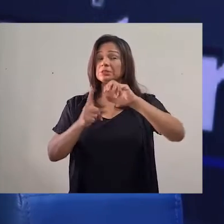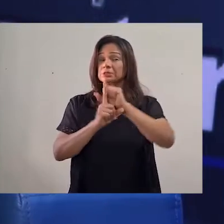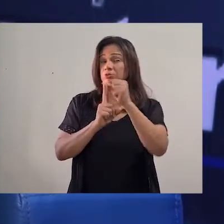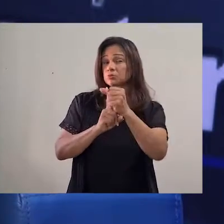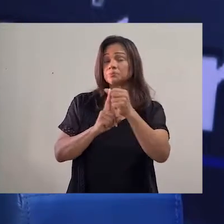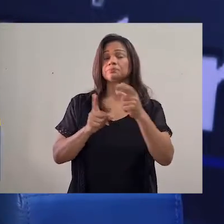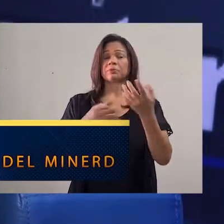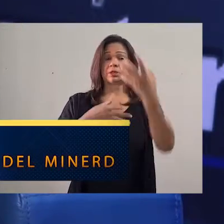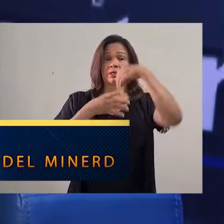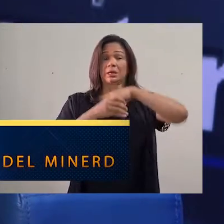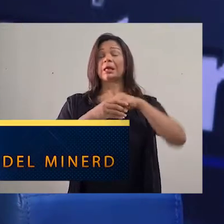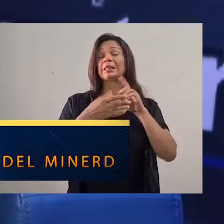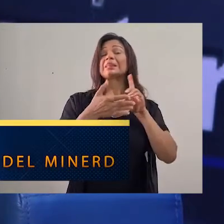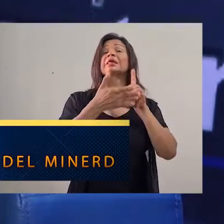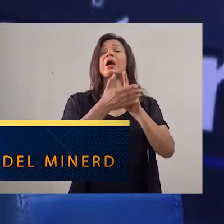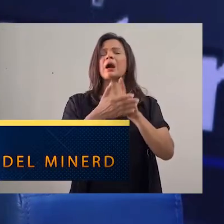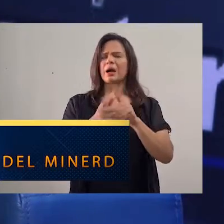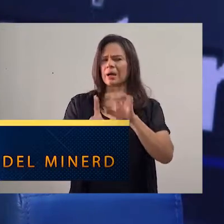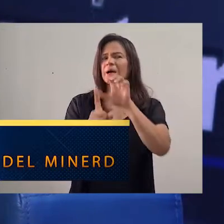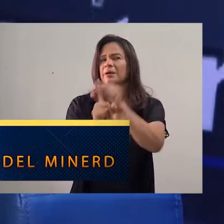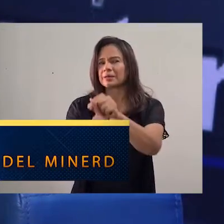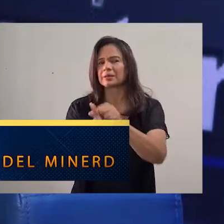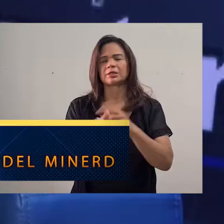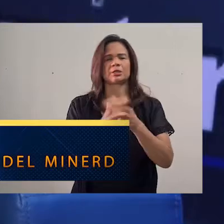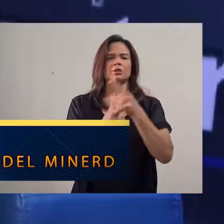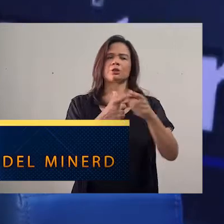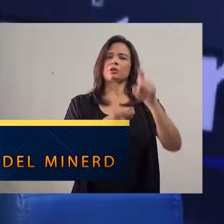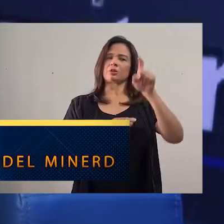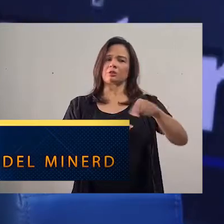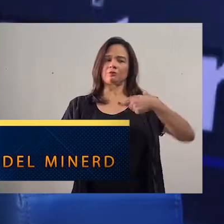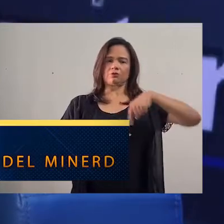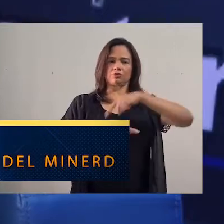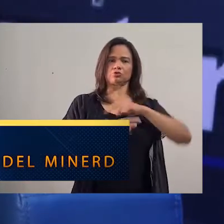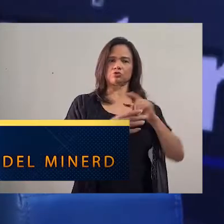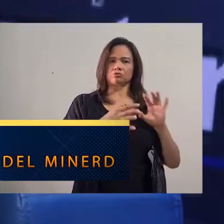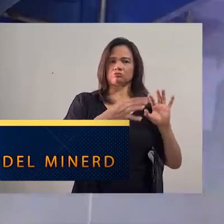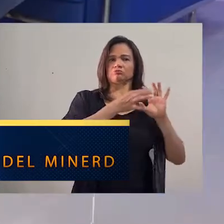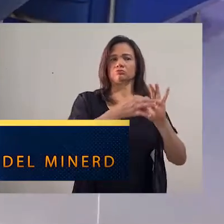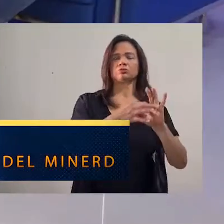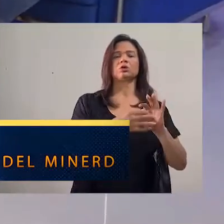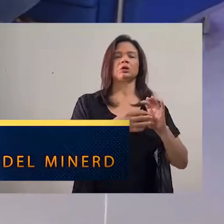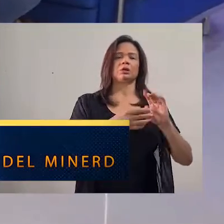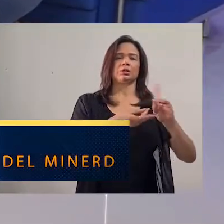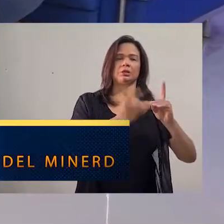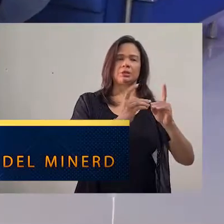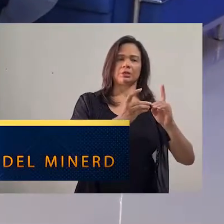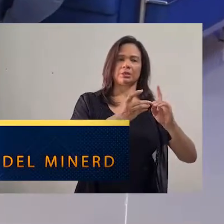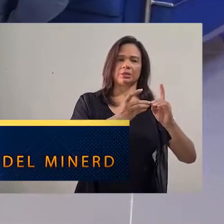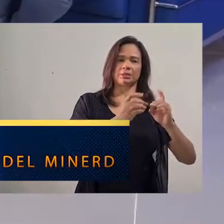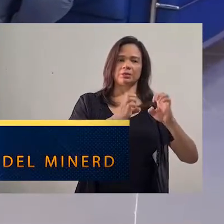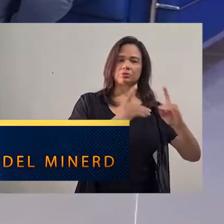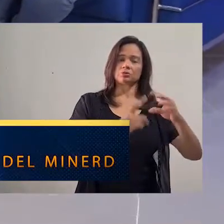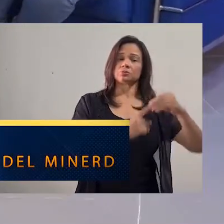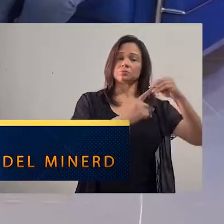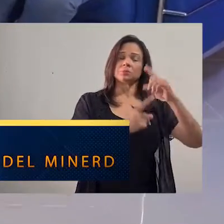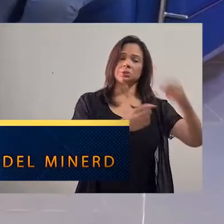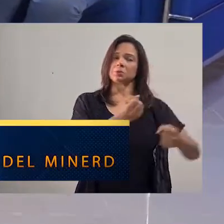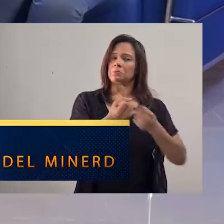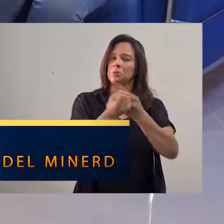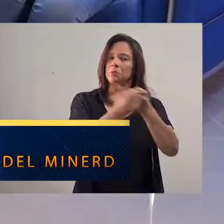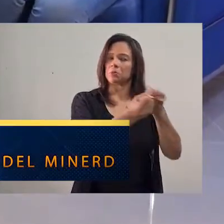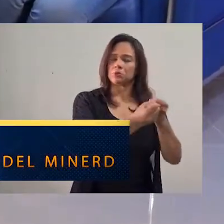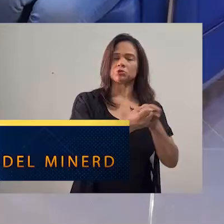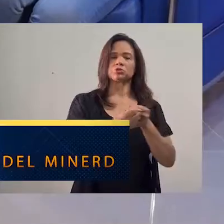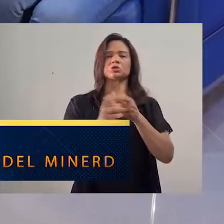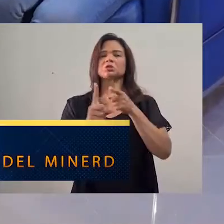de aprendizaje, sino que hay una condición de discapacidad, inmediatamente entra a nuestra dirección para propiciar los apoyos